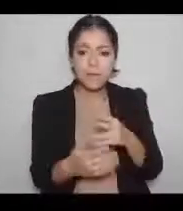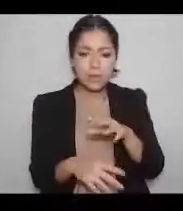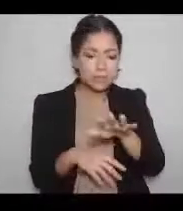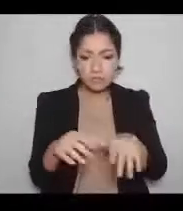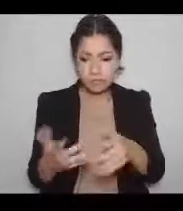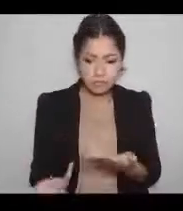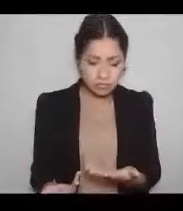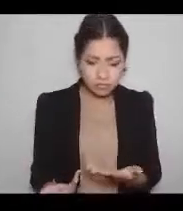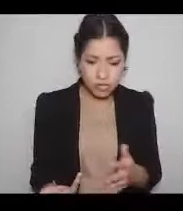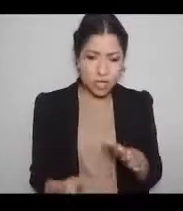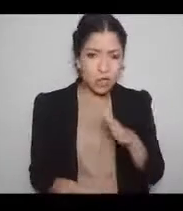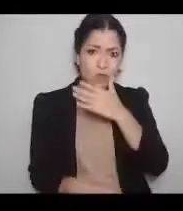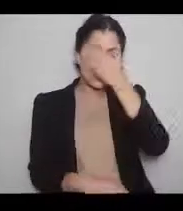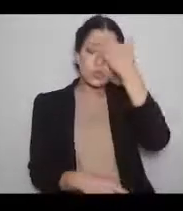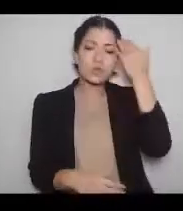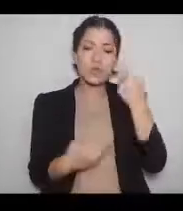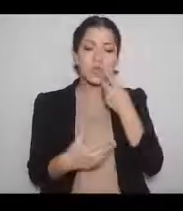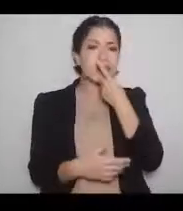a decir.